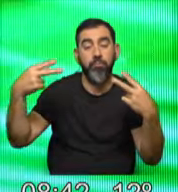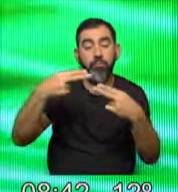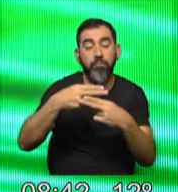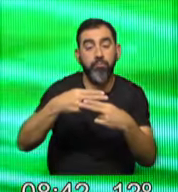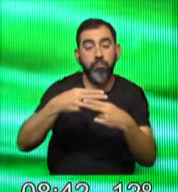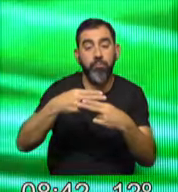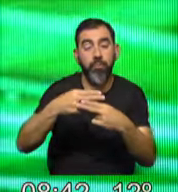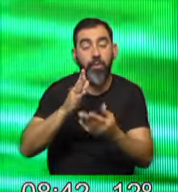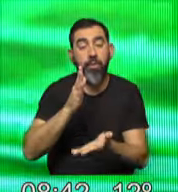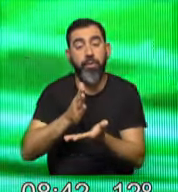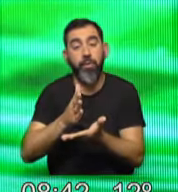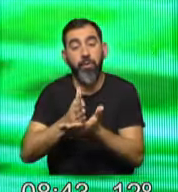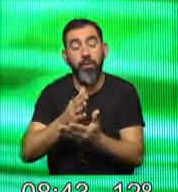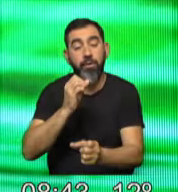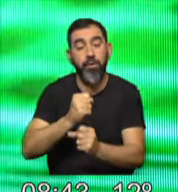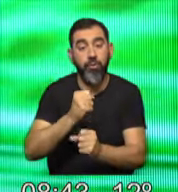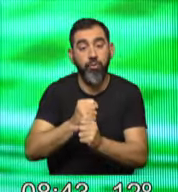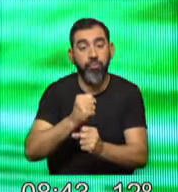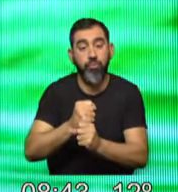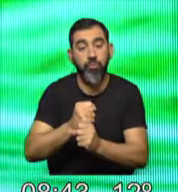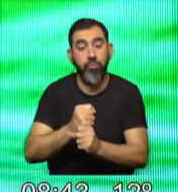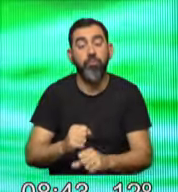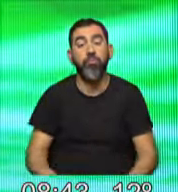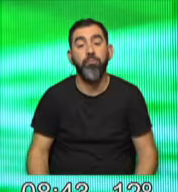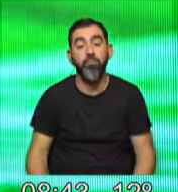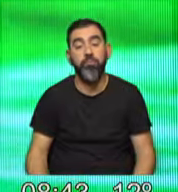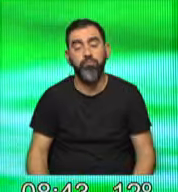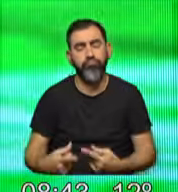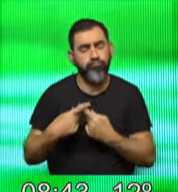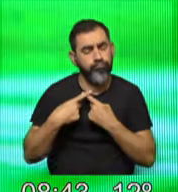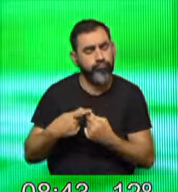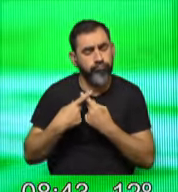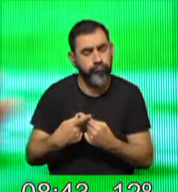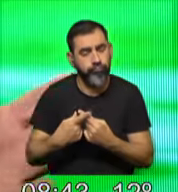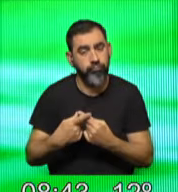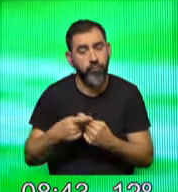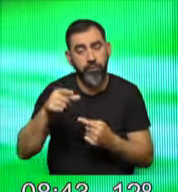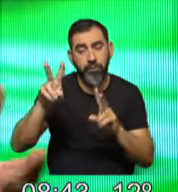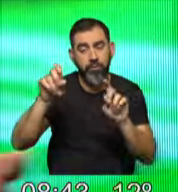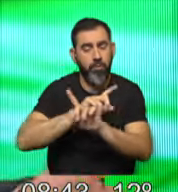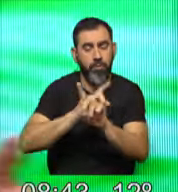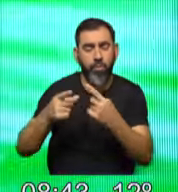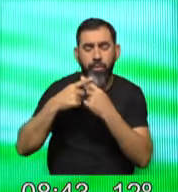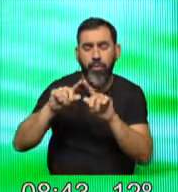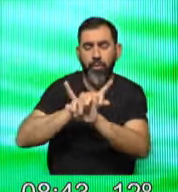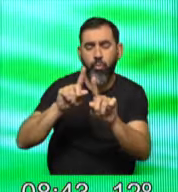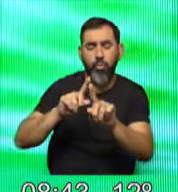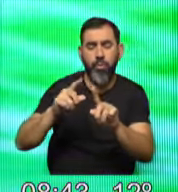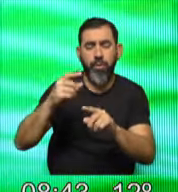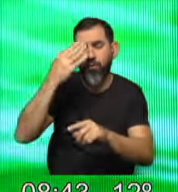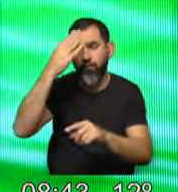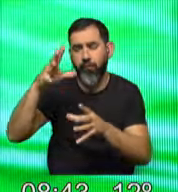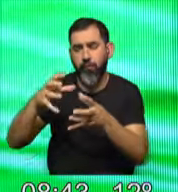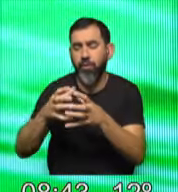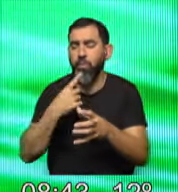radical los derechos de los trabajadores vamos a polemizar digamos con con ese plano no nos vamos a meter en en discusiones